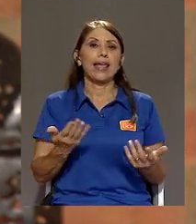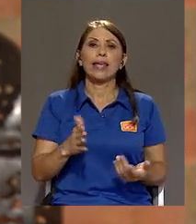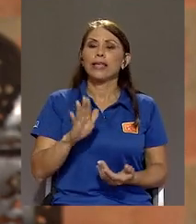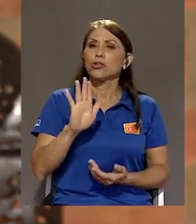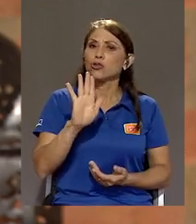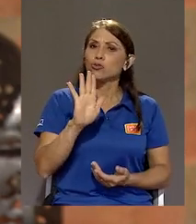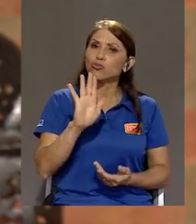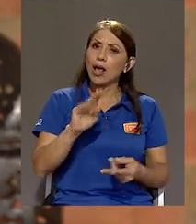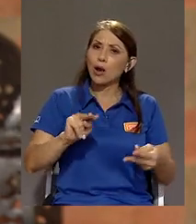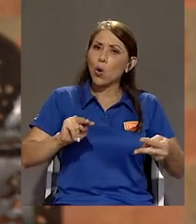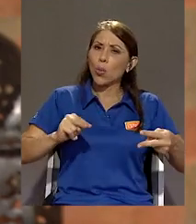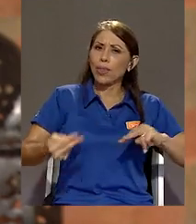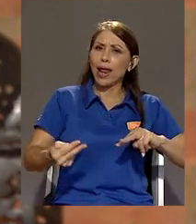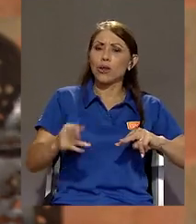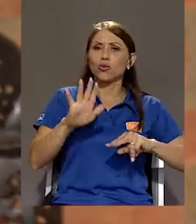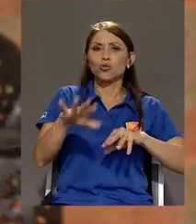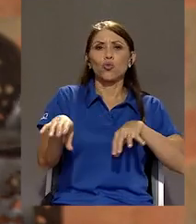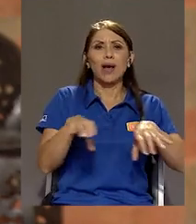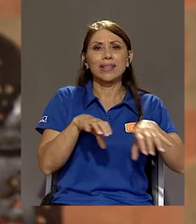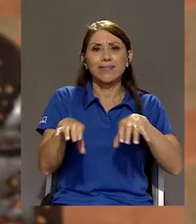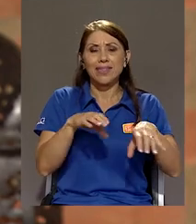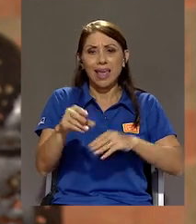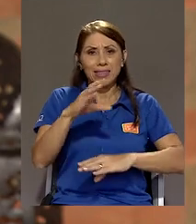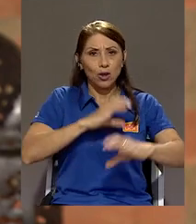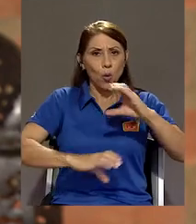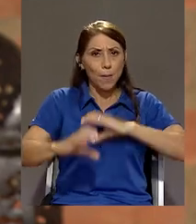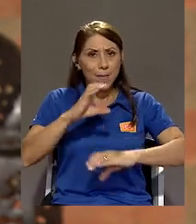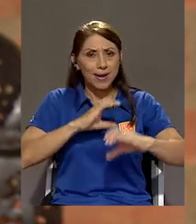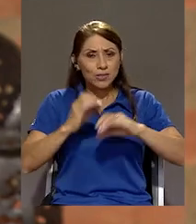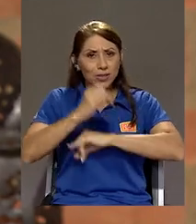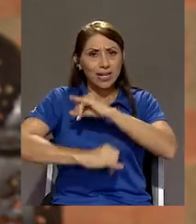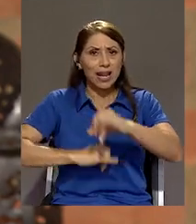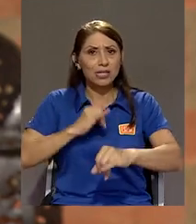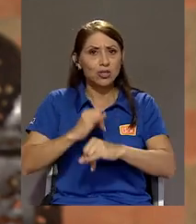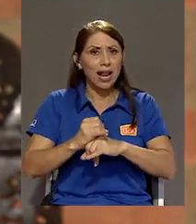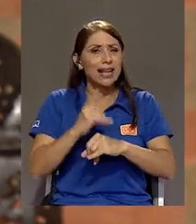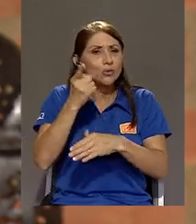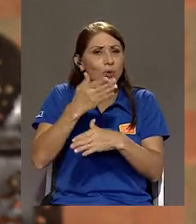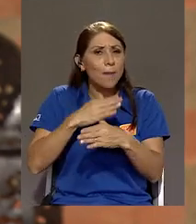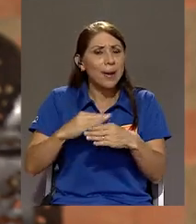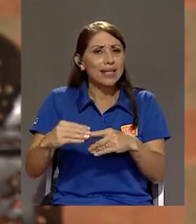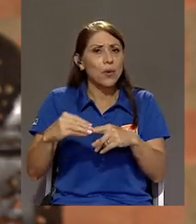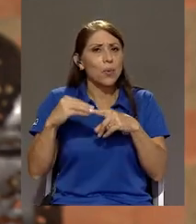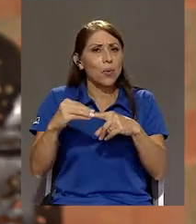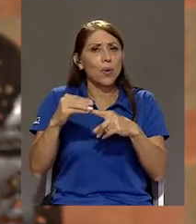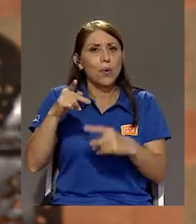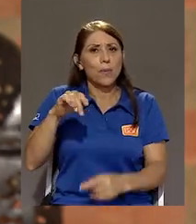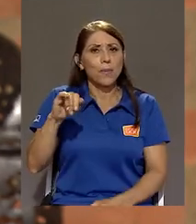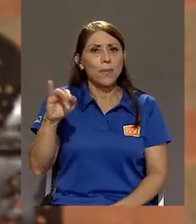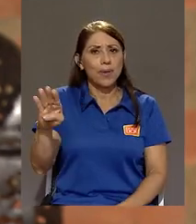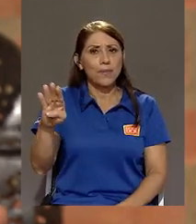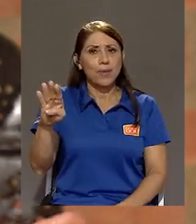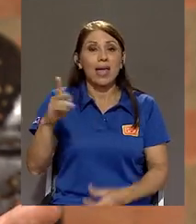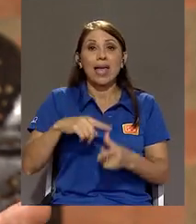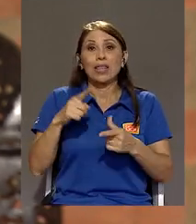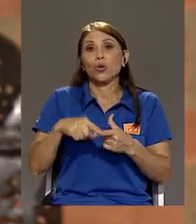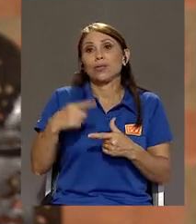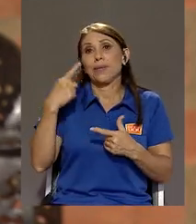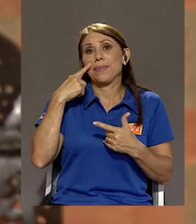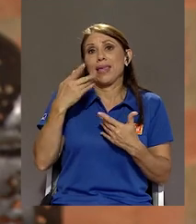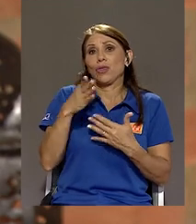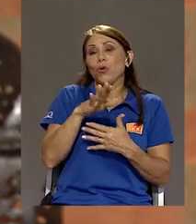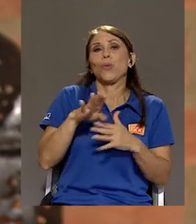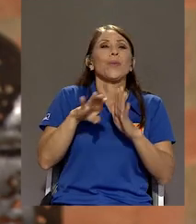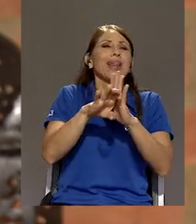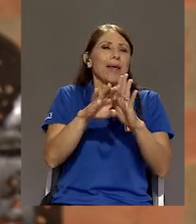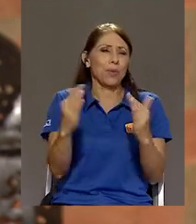su actividad de comercio internacional es una parte muy significativa del producto, las repercusiones que este desacuerdo entre las dos ballenas que